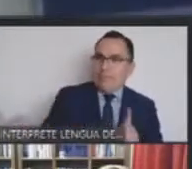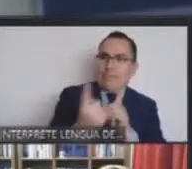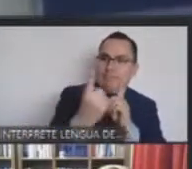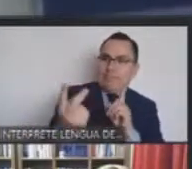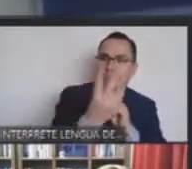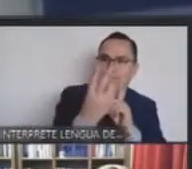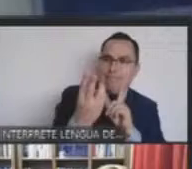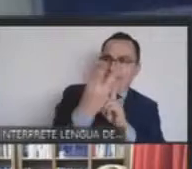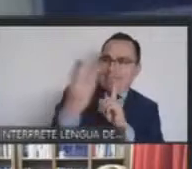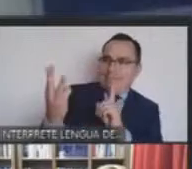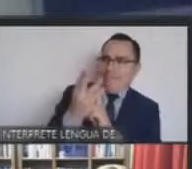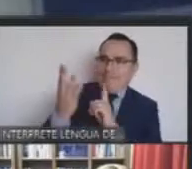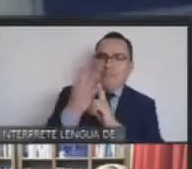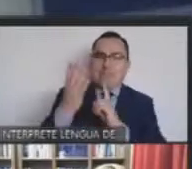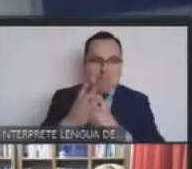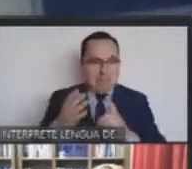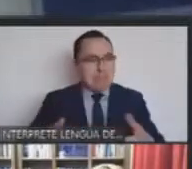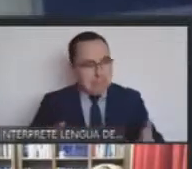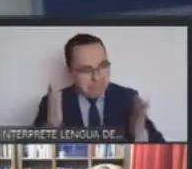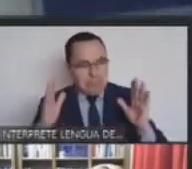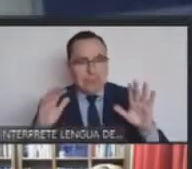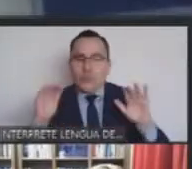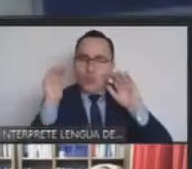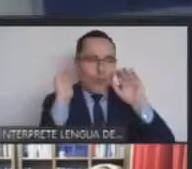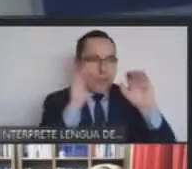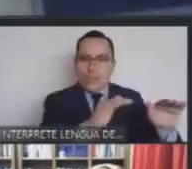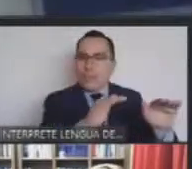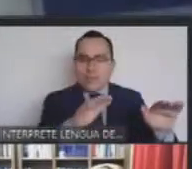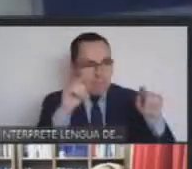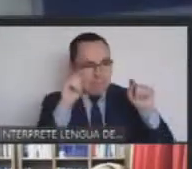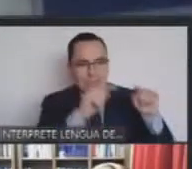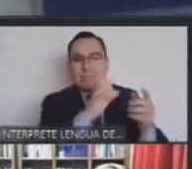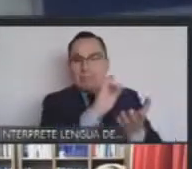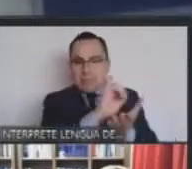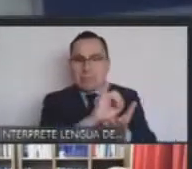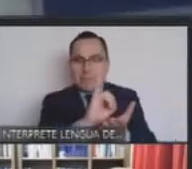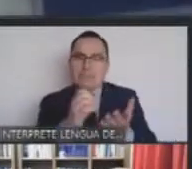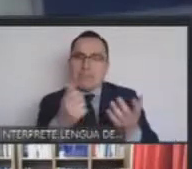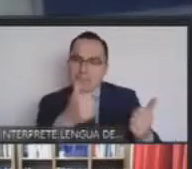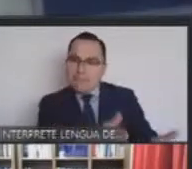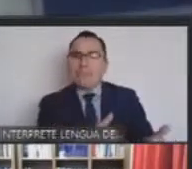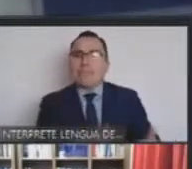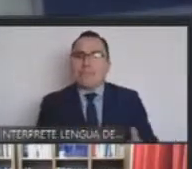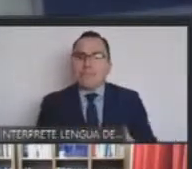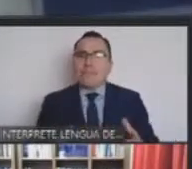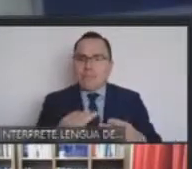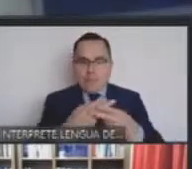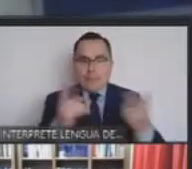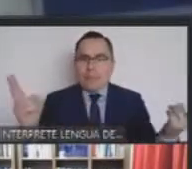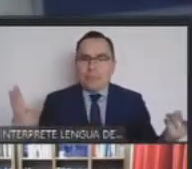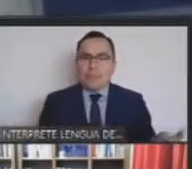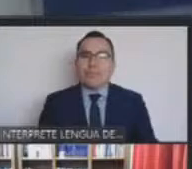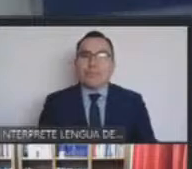manera expedita y confiada a las instituciones público.